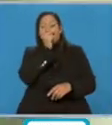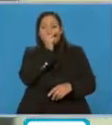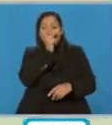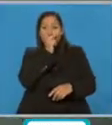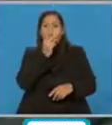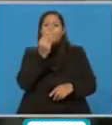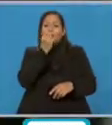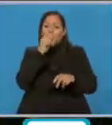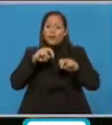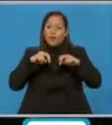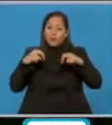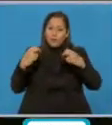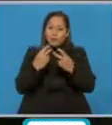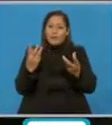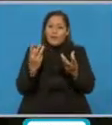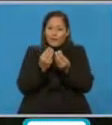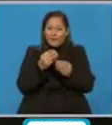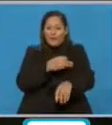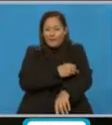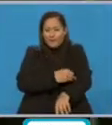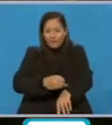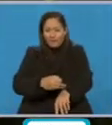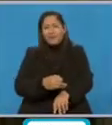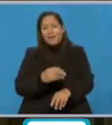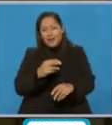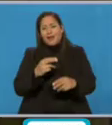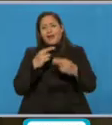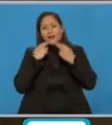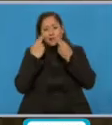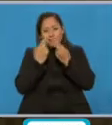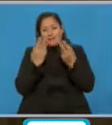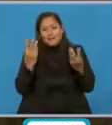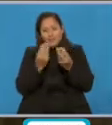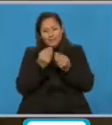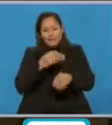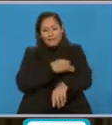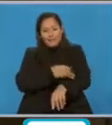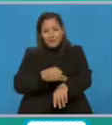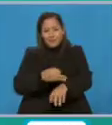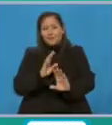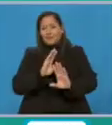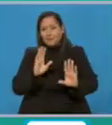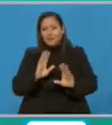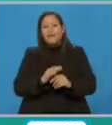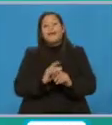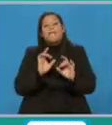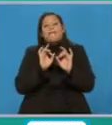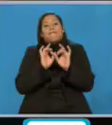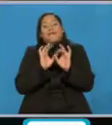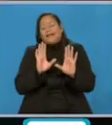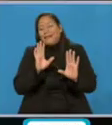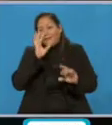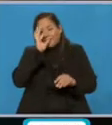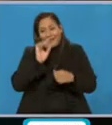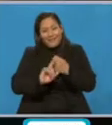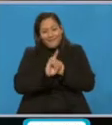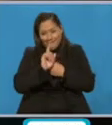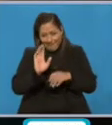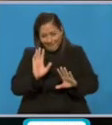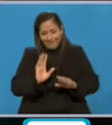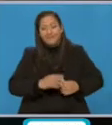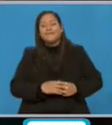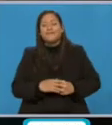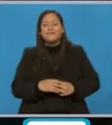comida familiar o como buena reunión familiar, ya sabes, nunca nada sale como lo planeabas, Claro. ¿no? Y